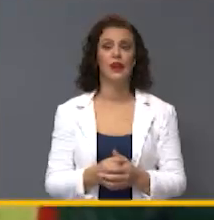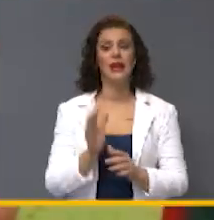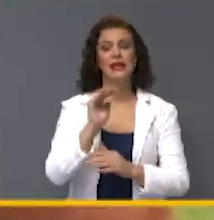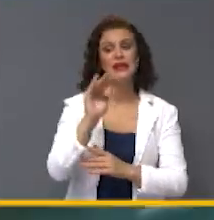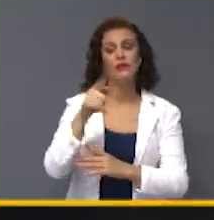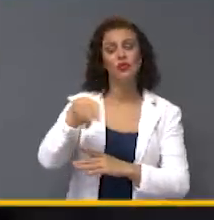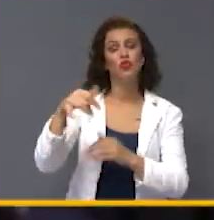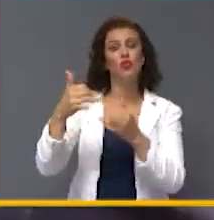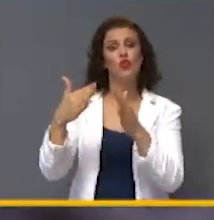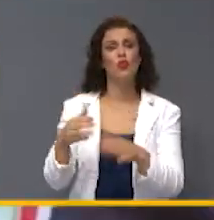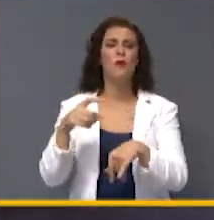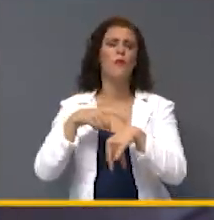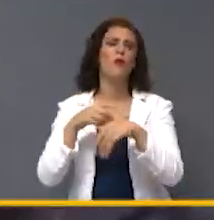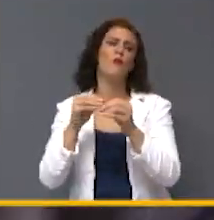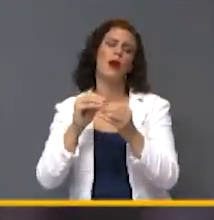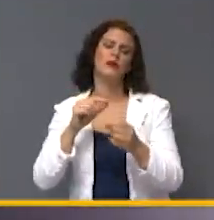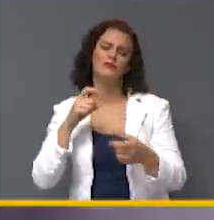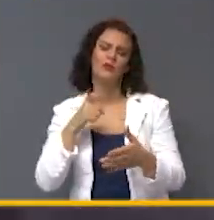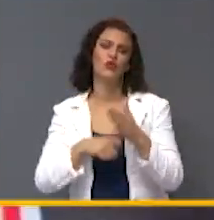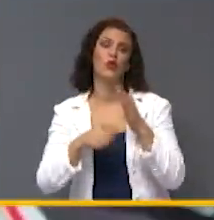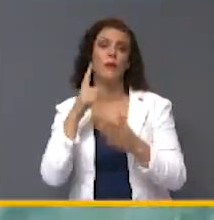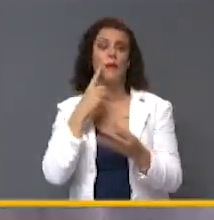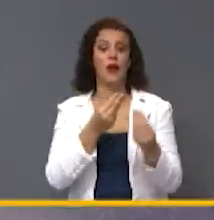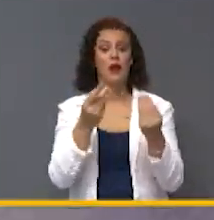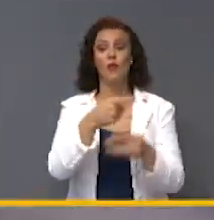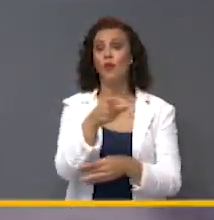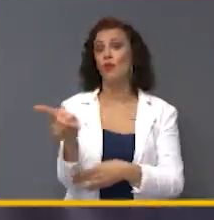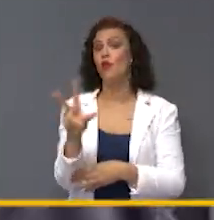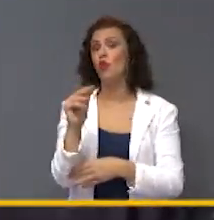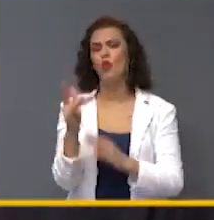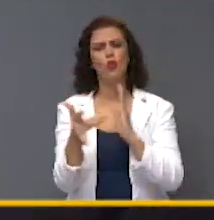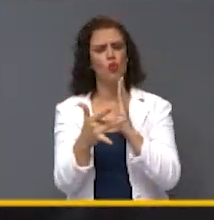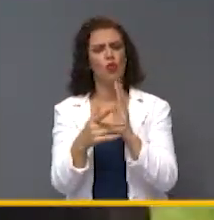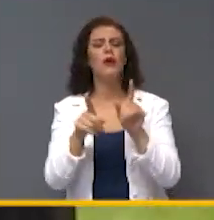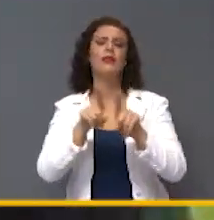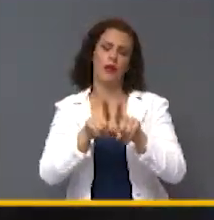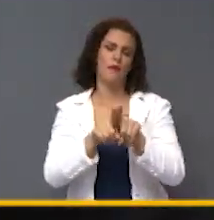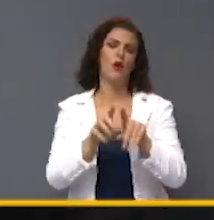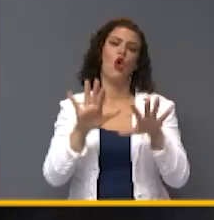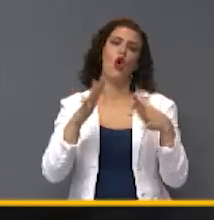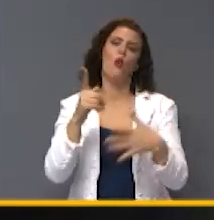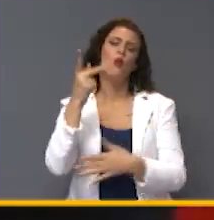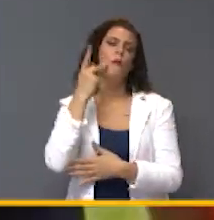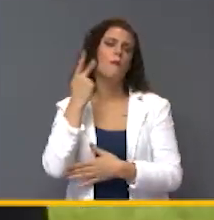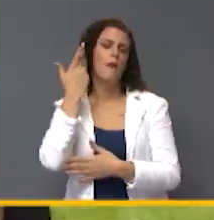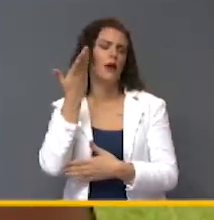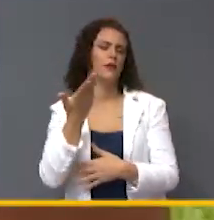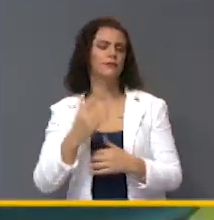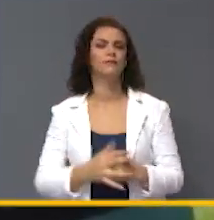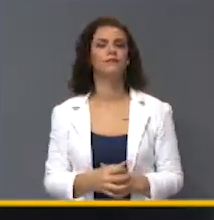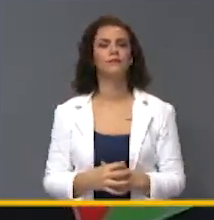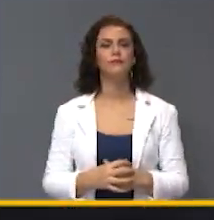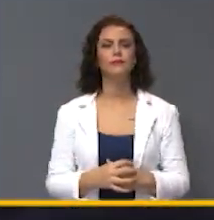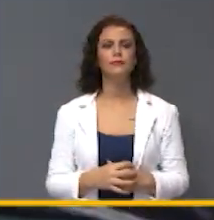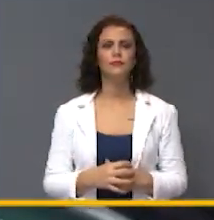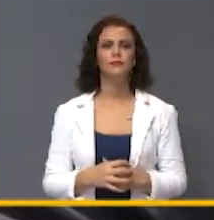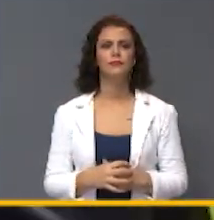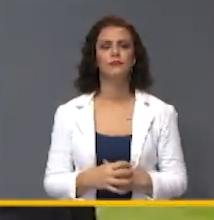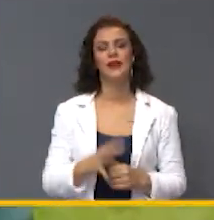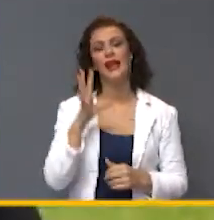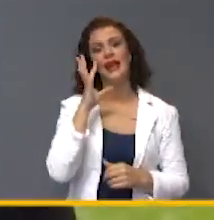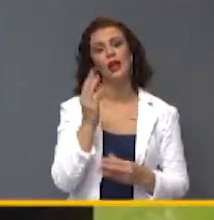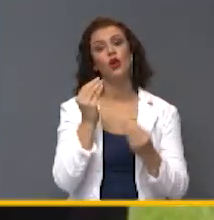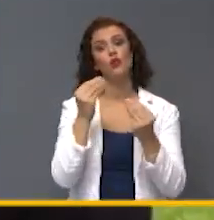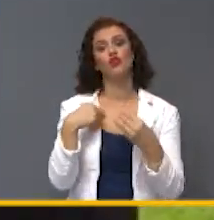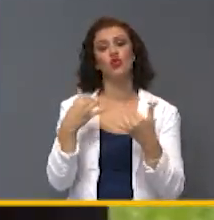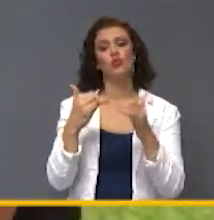jugadores fue uno de los momentos más duros, ya que para muchos no solo era un técnico, sino también como un padre. Creo que muchos